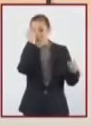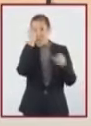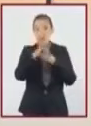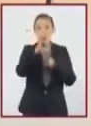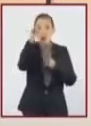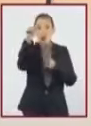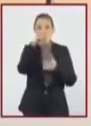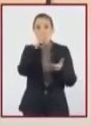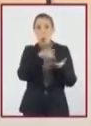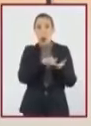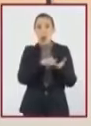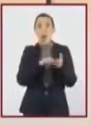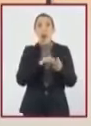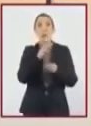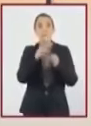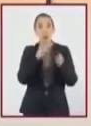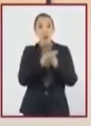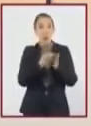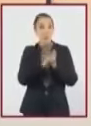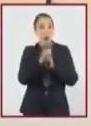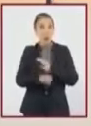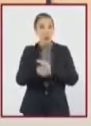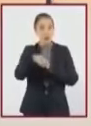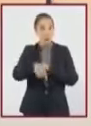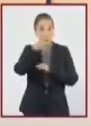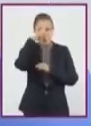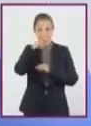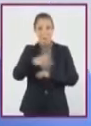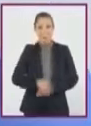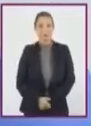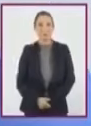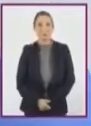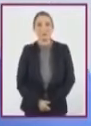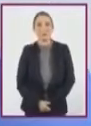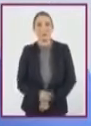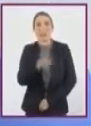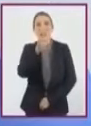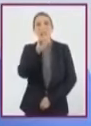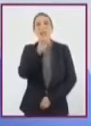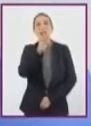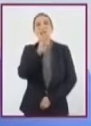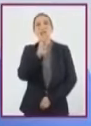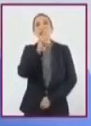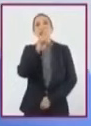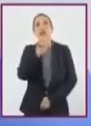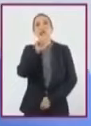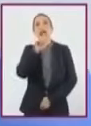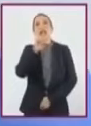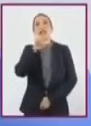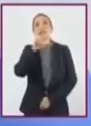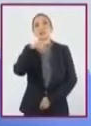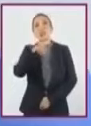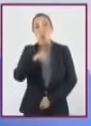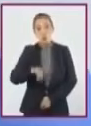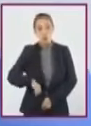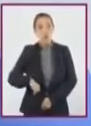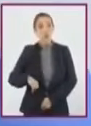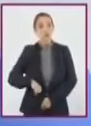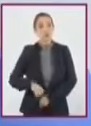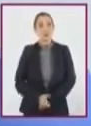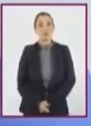en otros lugares del mundo como nuestro país. El liberalismo seguramente será de tu